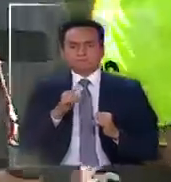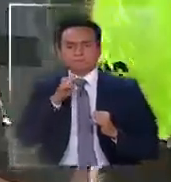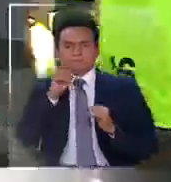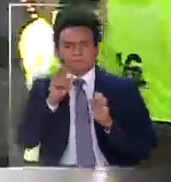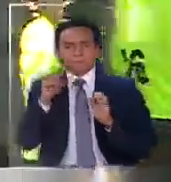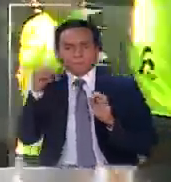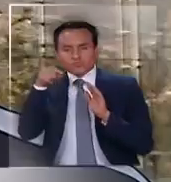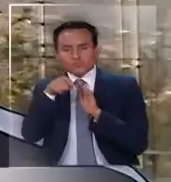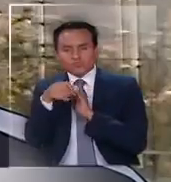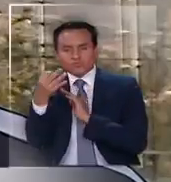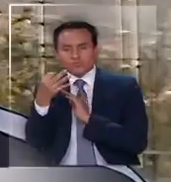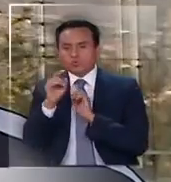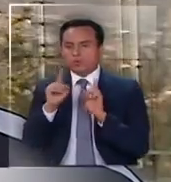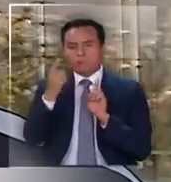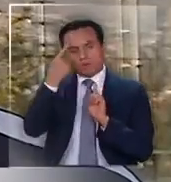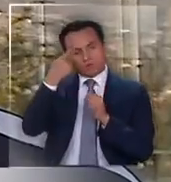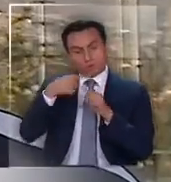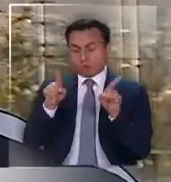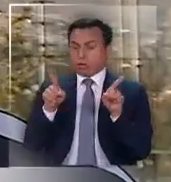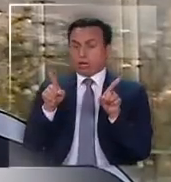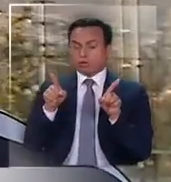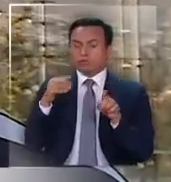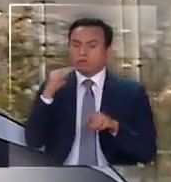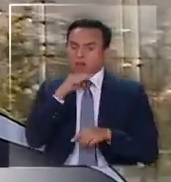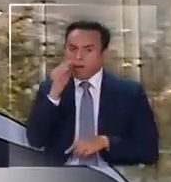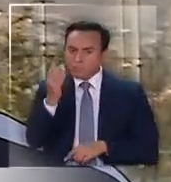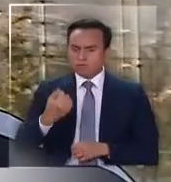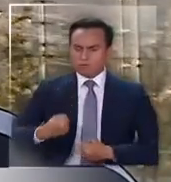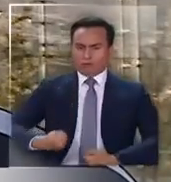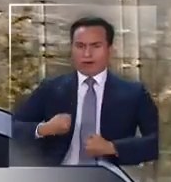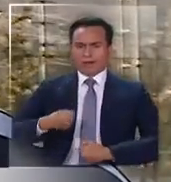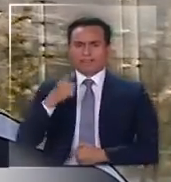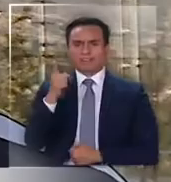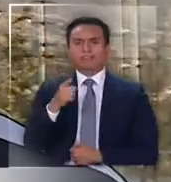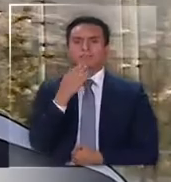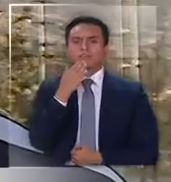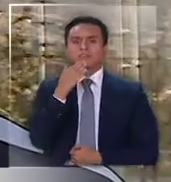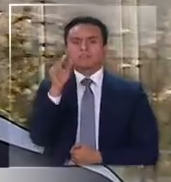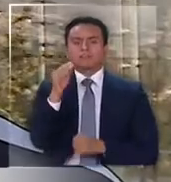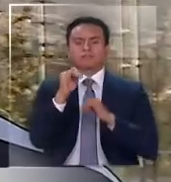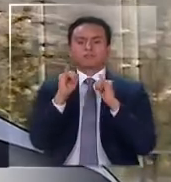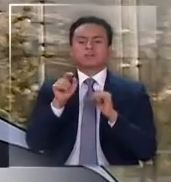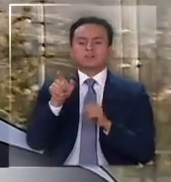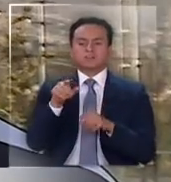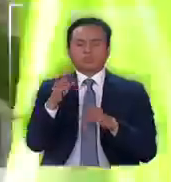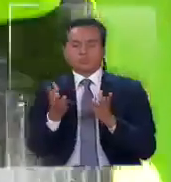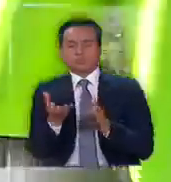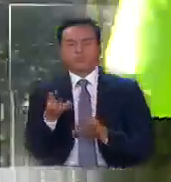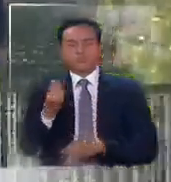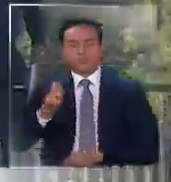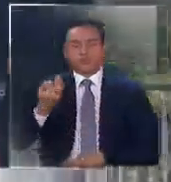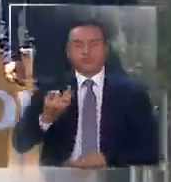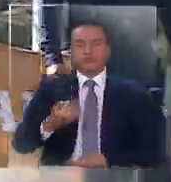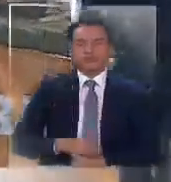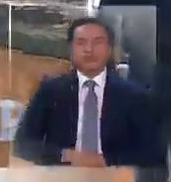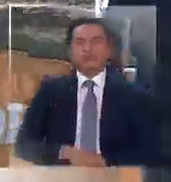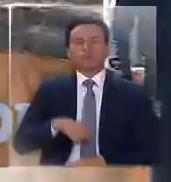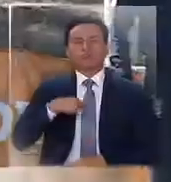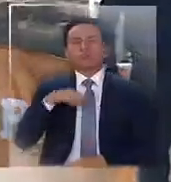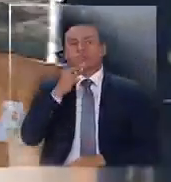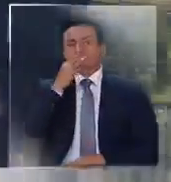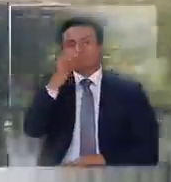pero él es todo lo contrario. Un jugador rápido, un jugador fuerte, un jugador que técnicamente con el balón es muy bueno. Como te digo,